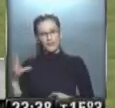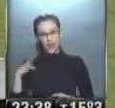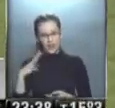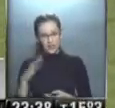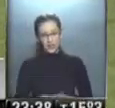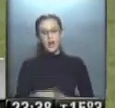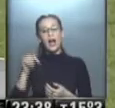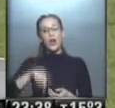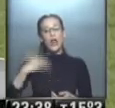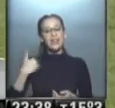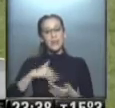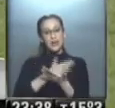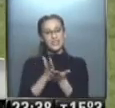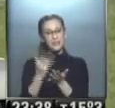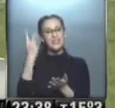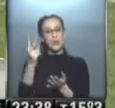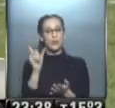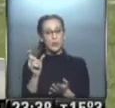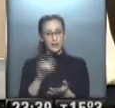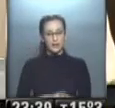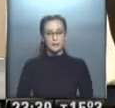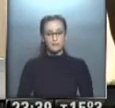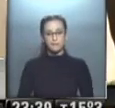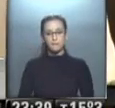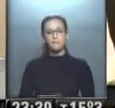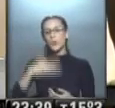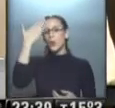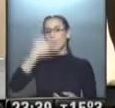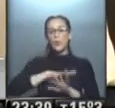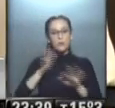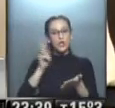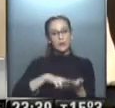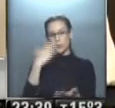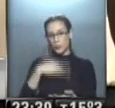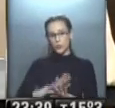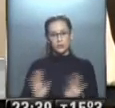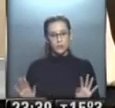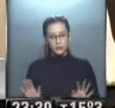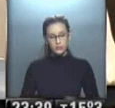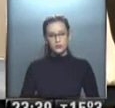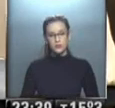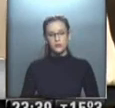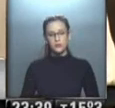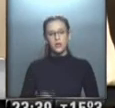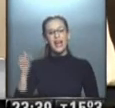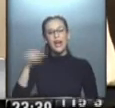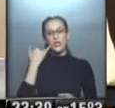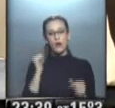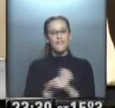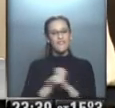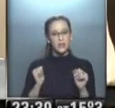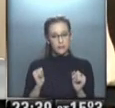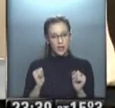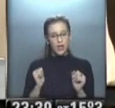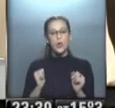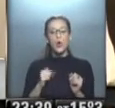ahora Argentina está participando en la segunda edición. Ha salido último nuevamente. Y lo que se puede confirmar de alguna manera, aunque